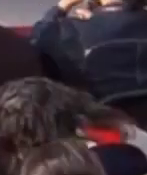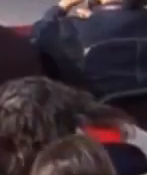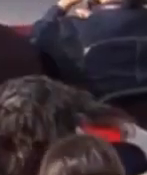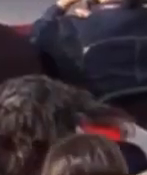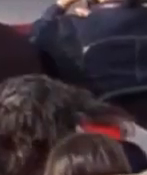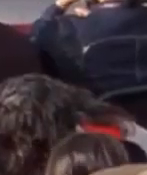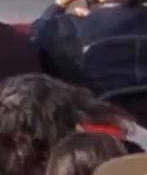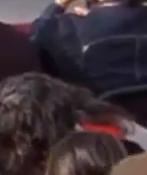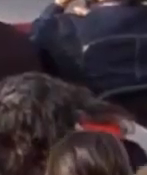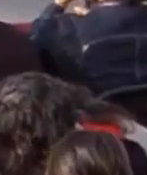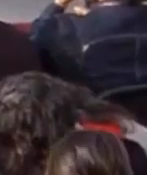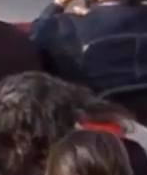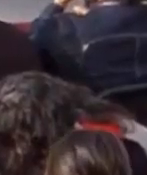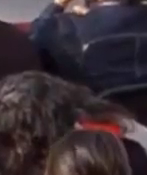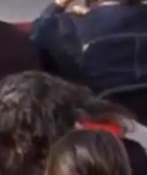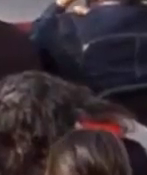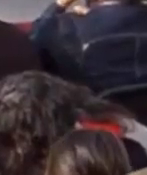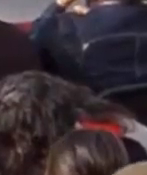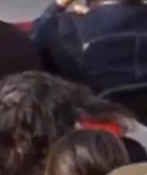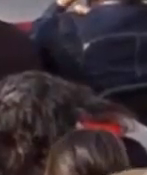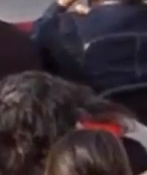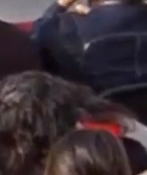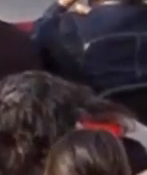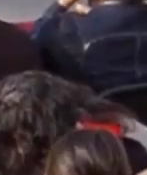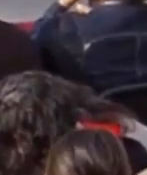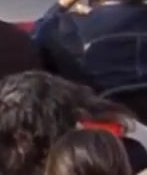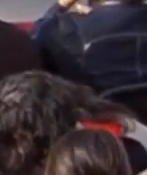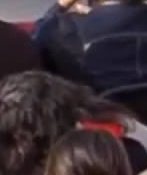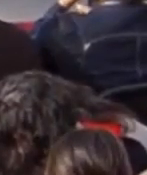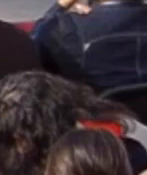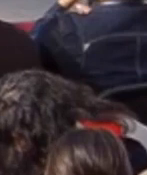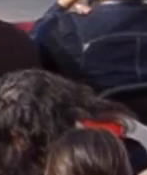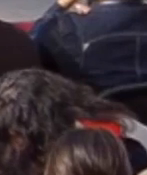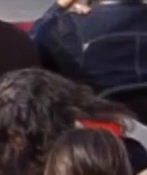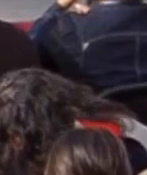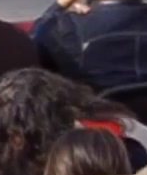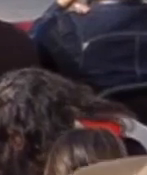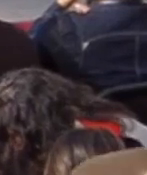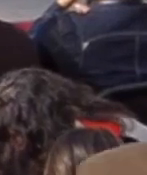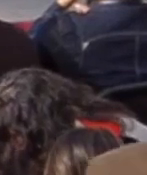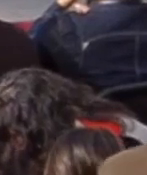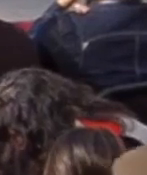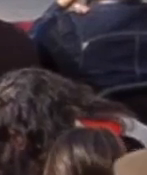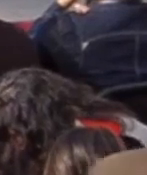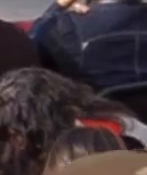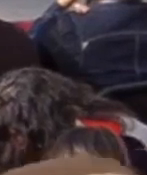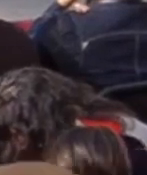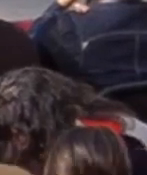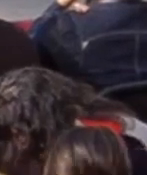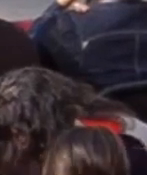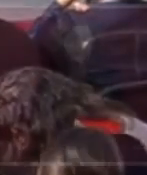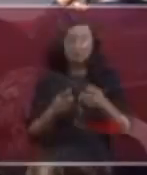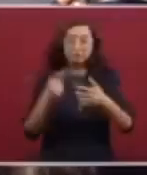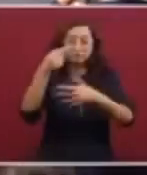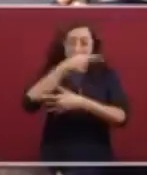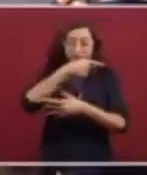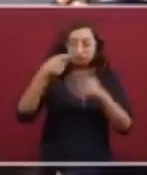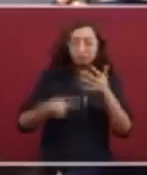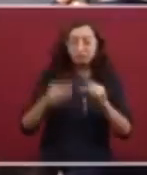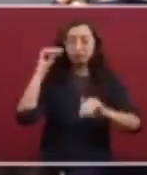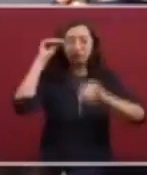cimiento también que no pudo la revolución de